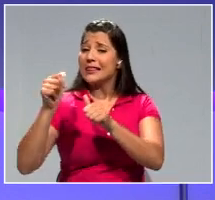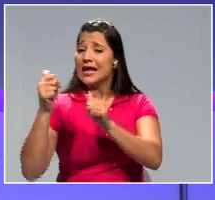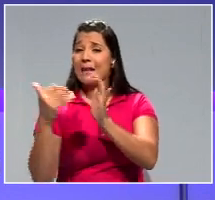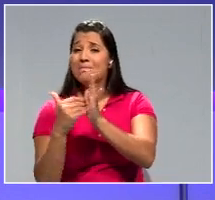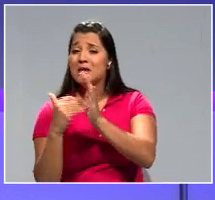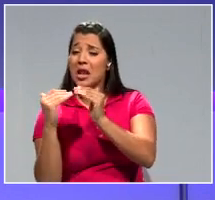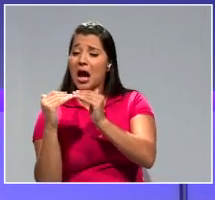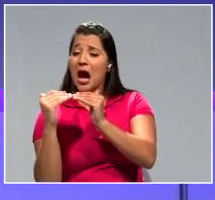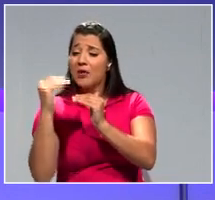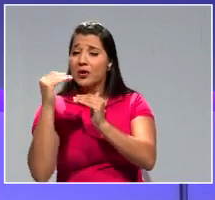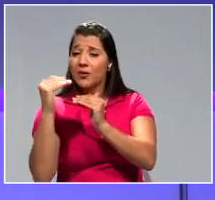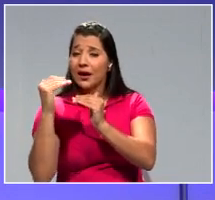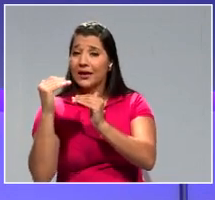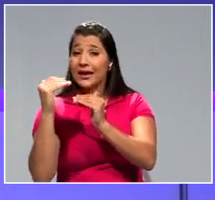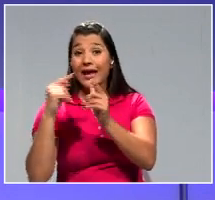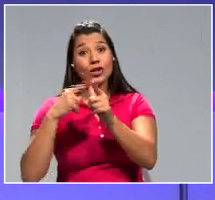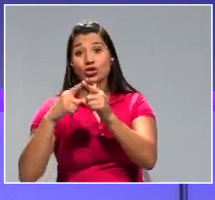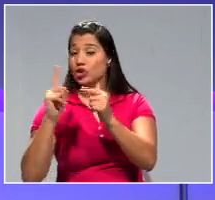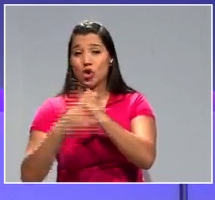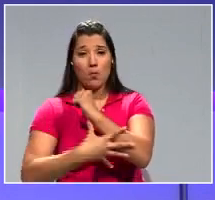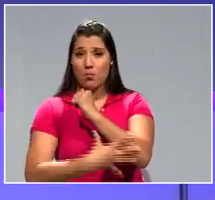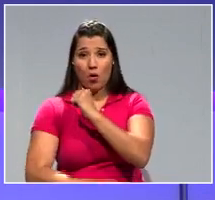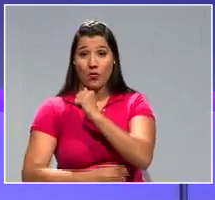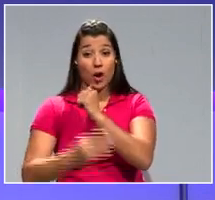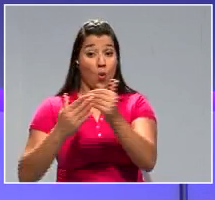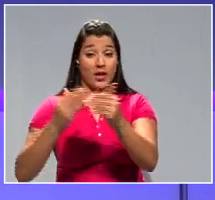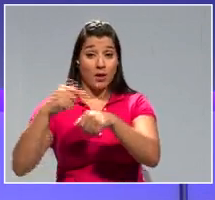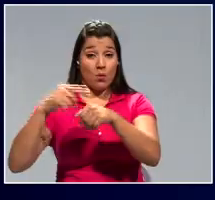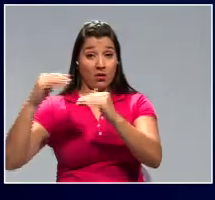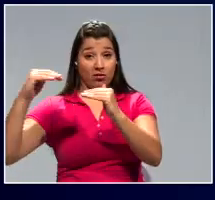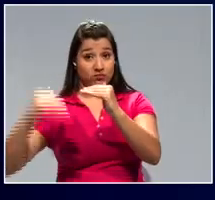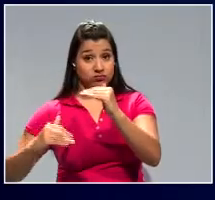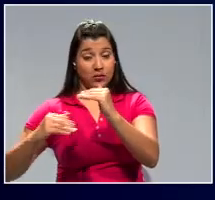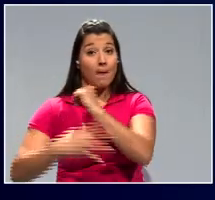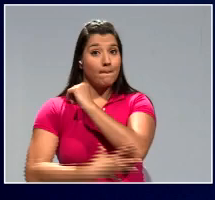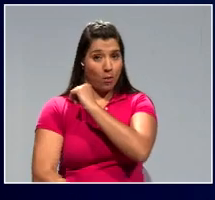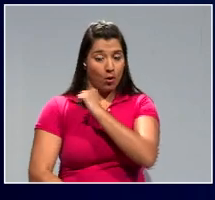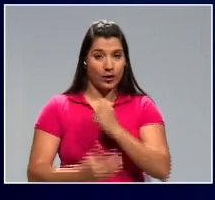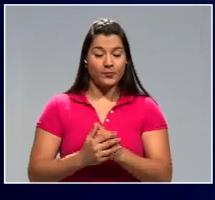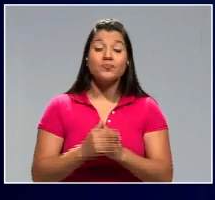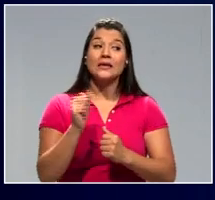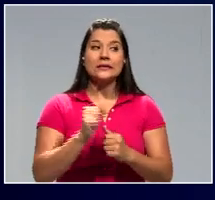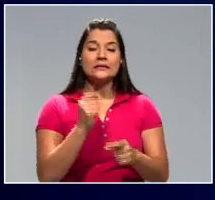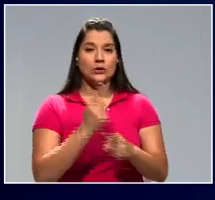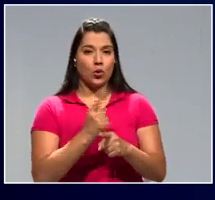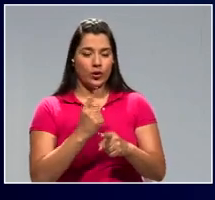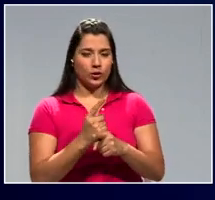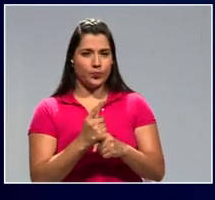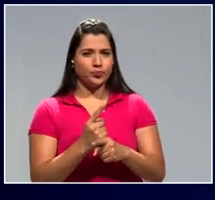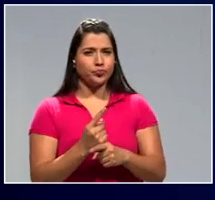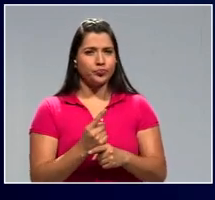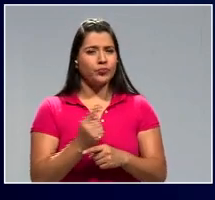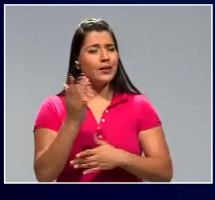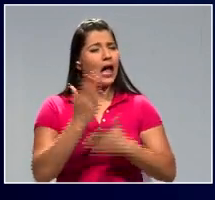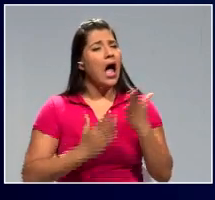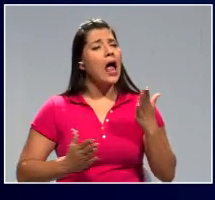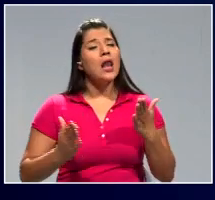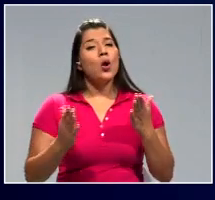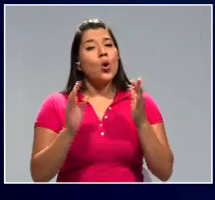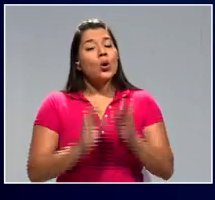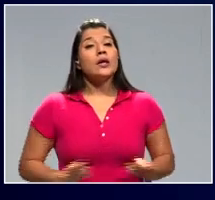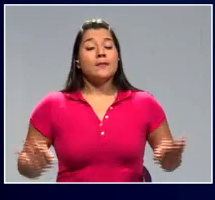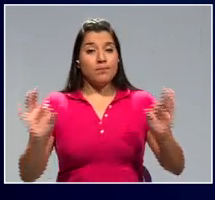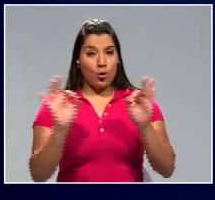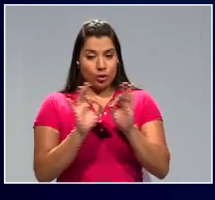condiciones de vida no son muy distintas a los pobres. Totalmente. Ahí hay una cosa que a los que no somos